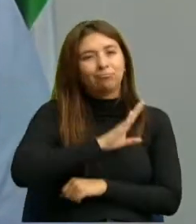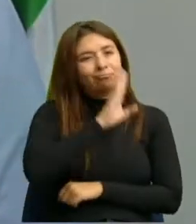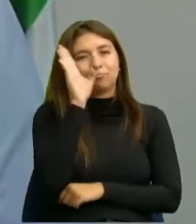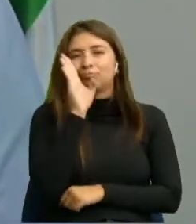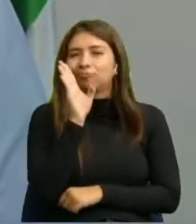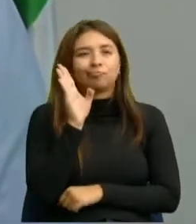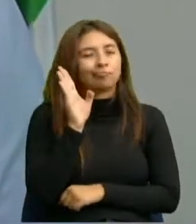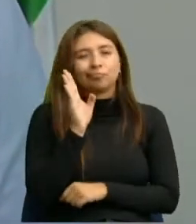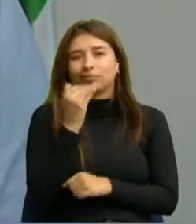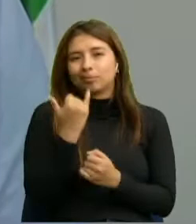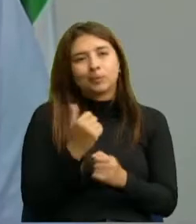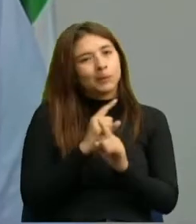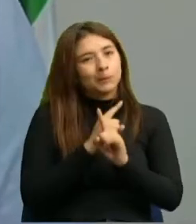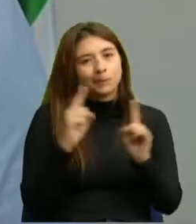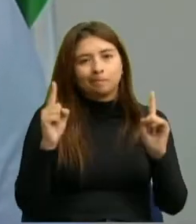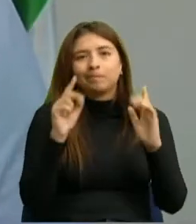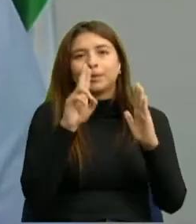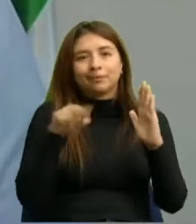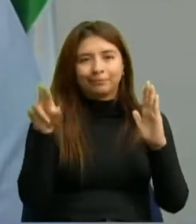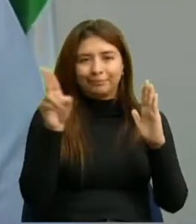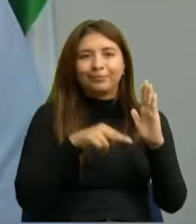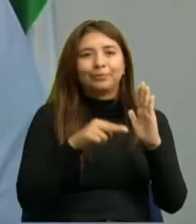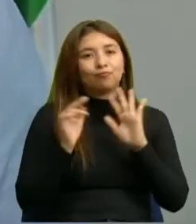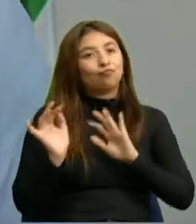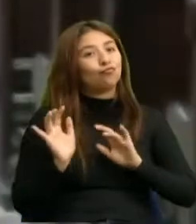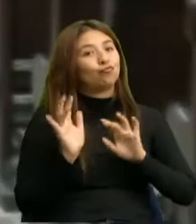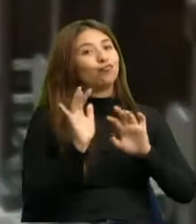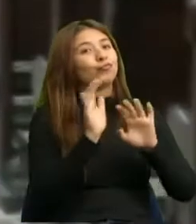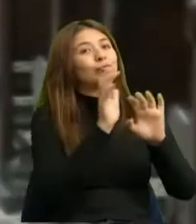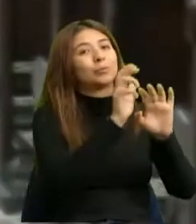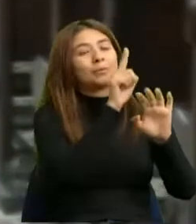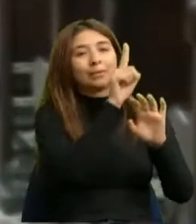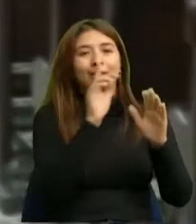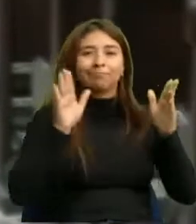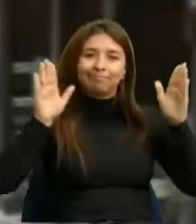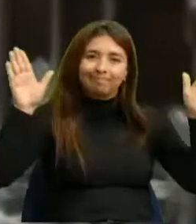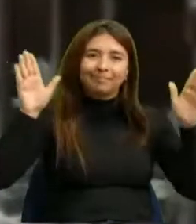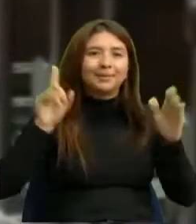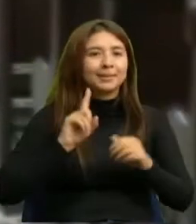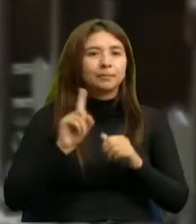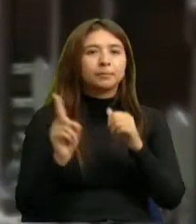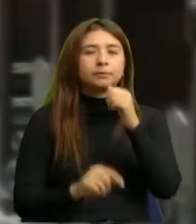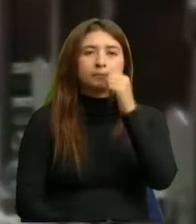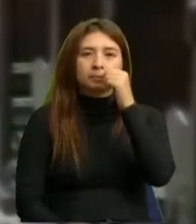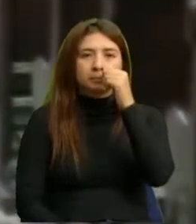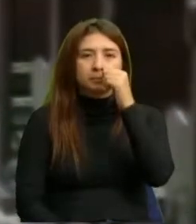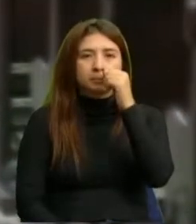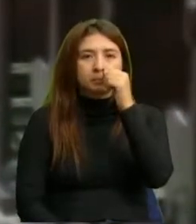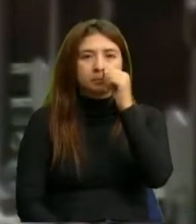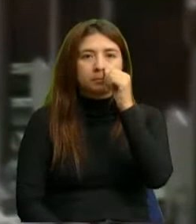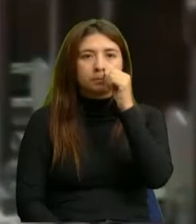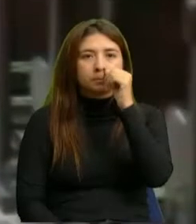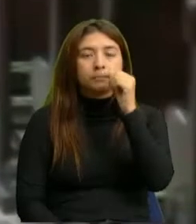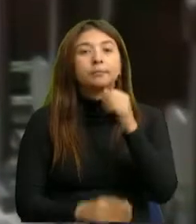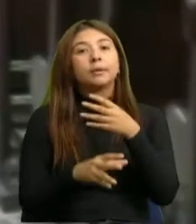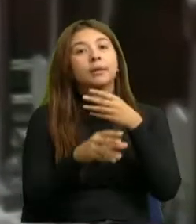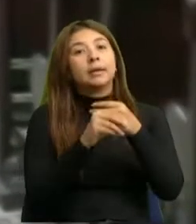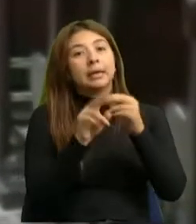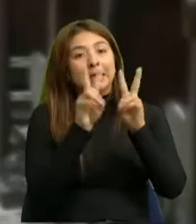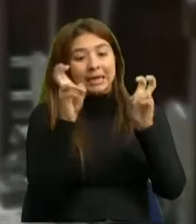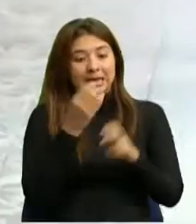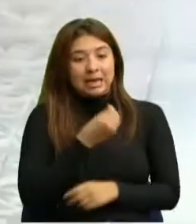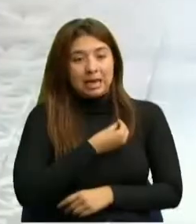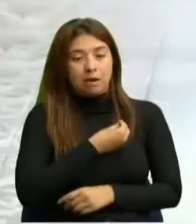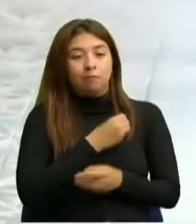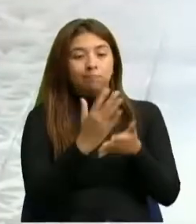tampoco se hará el Via Crucis hacia el monumento de Cristo Rey. Ante estas medidas, la diócesis de Ocaña anunció que las celebraciones religiosas de